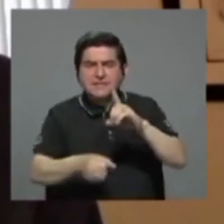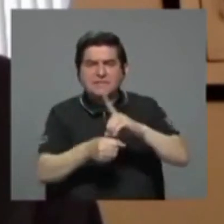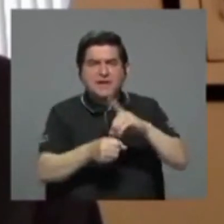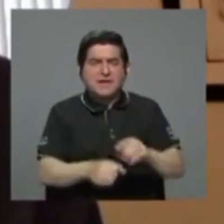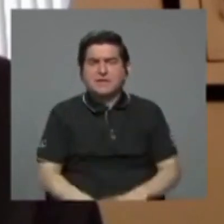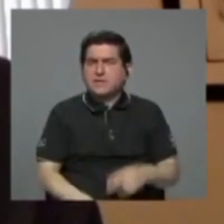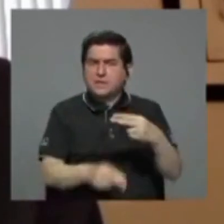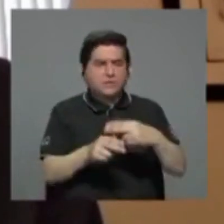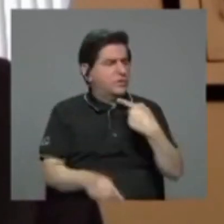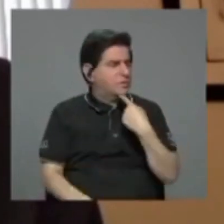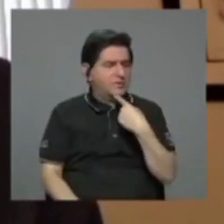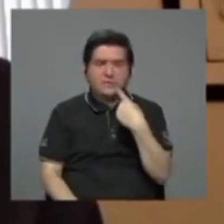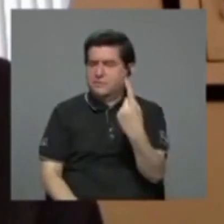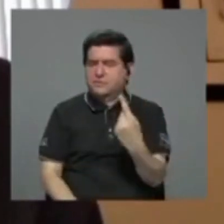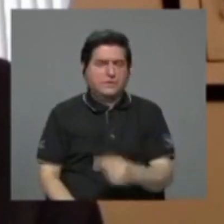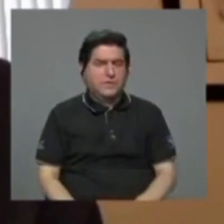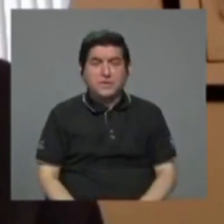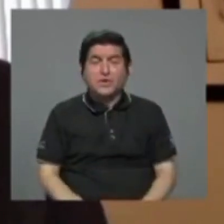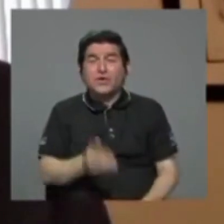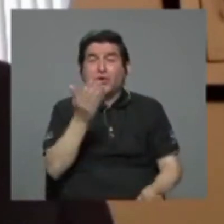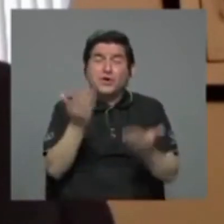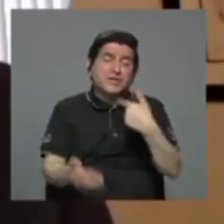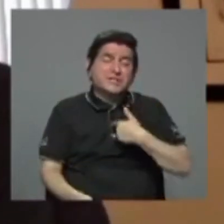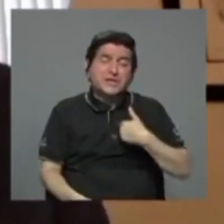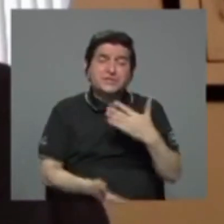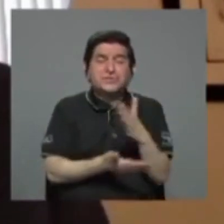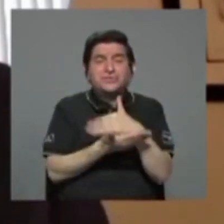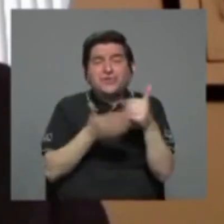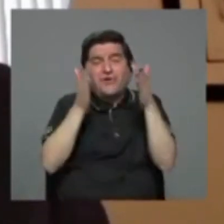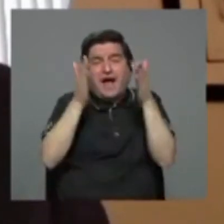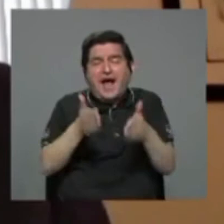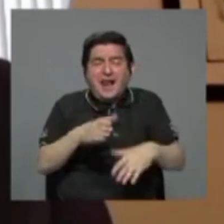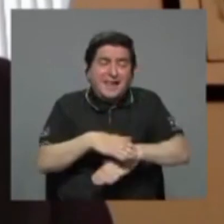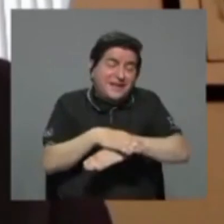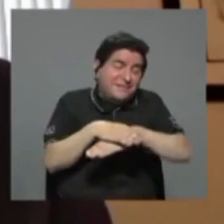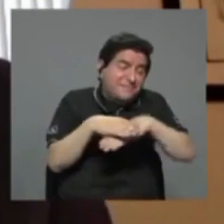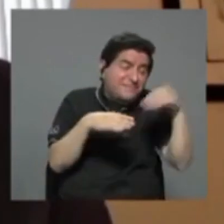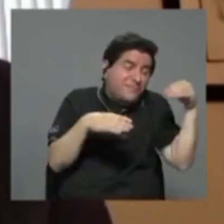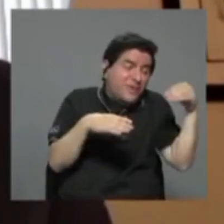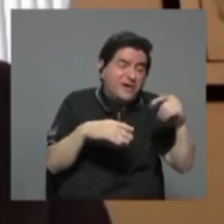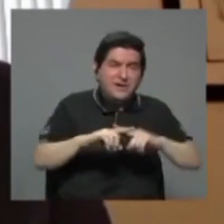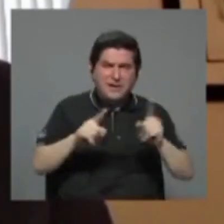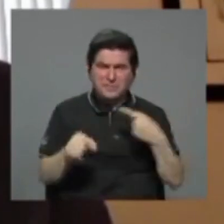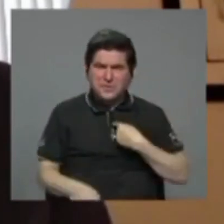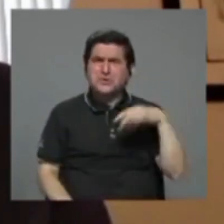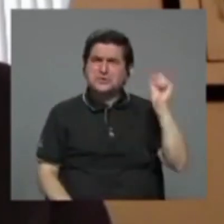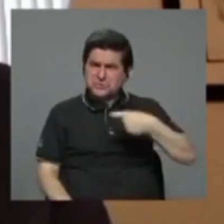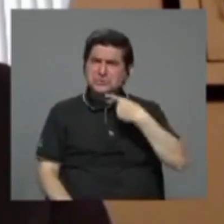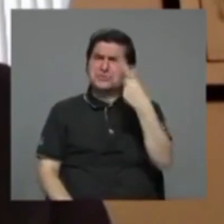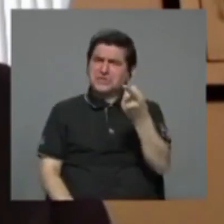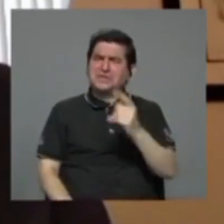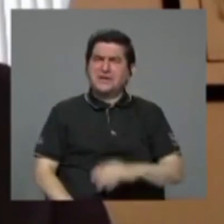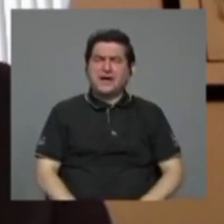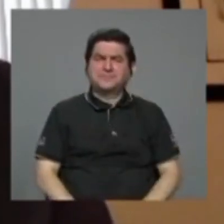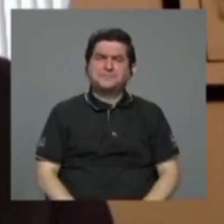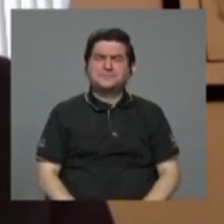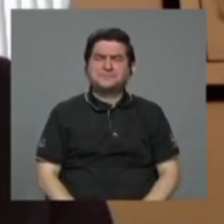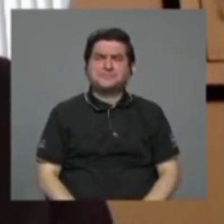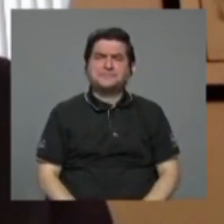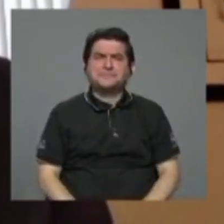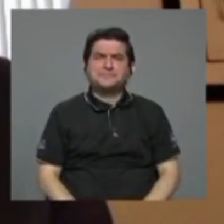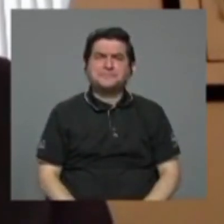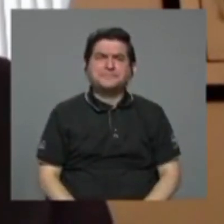no voy a mencionar porque puede ser que deje alguno o alguna por fuera, pero yo sí me atrevería a decir lo siguiente.